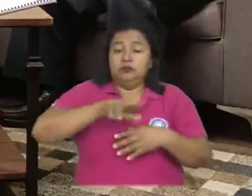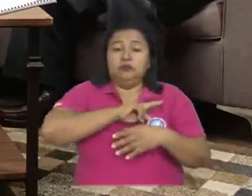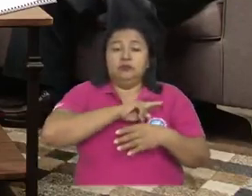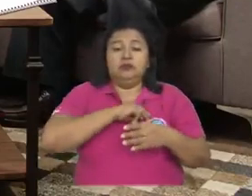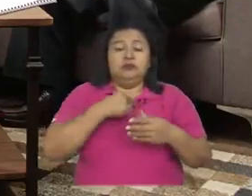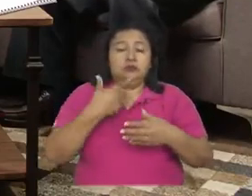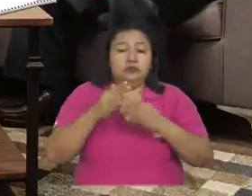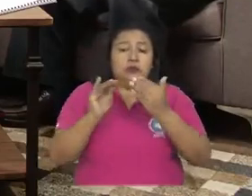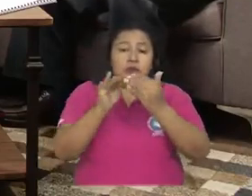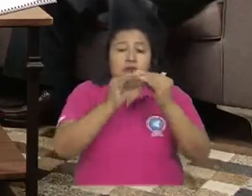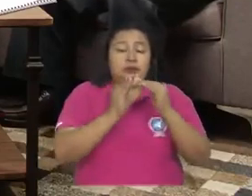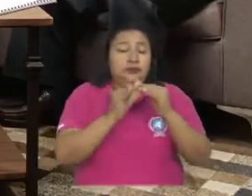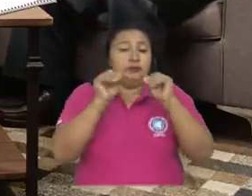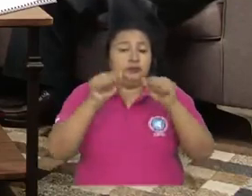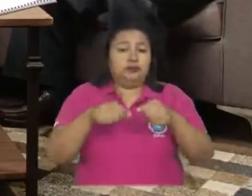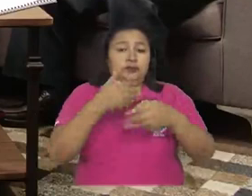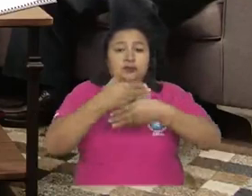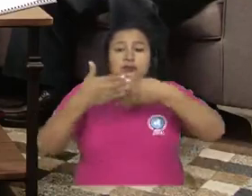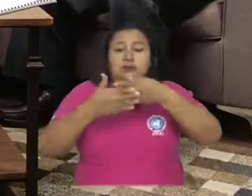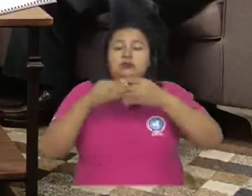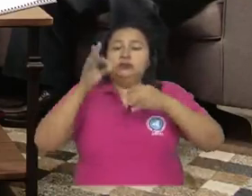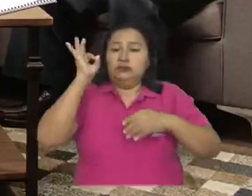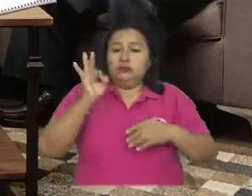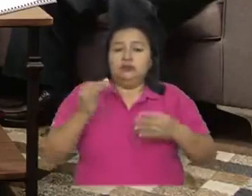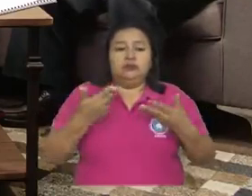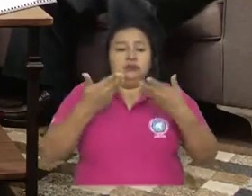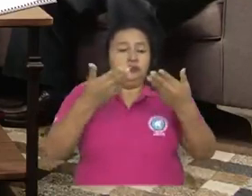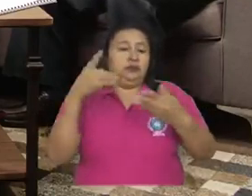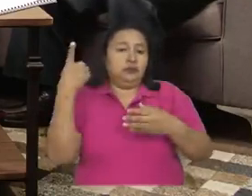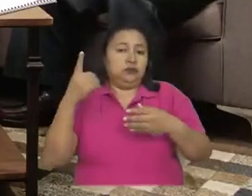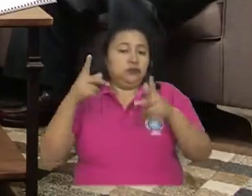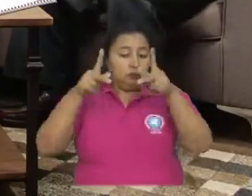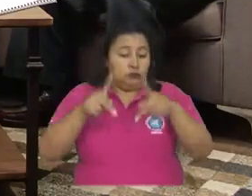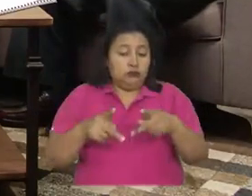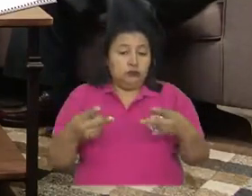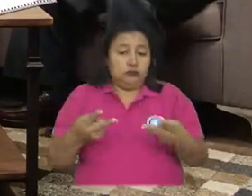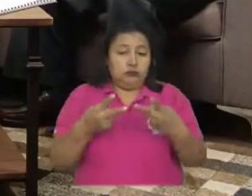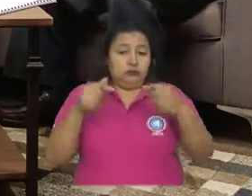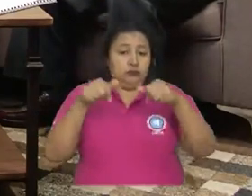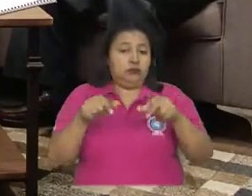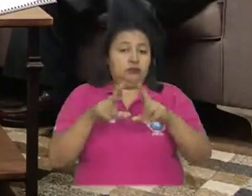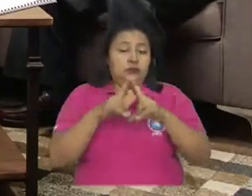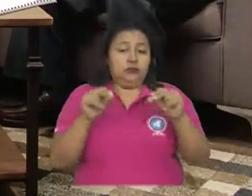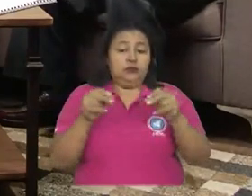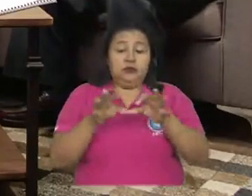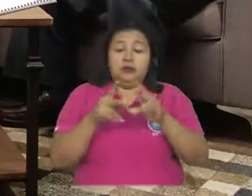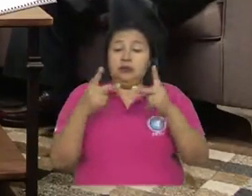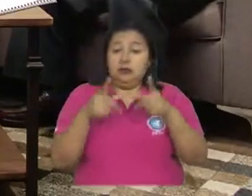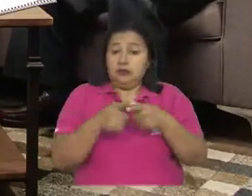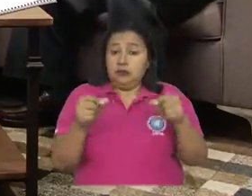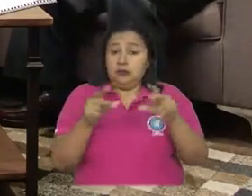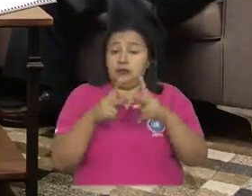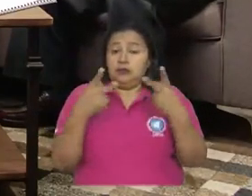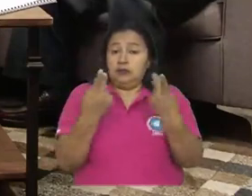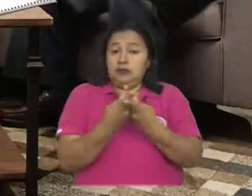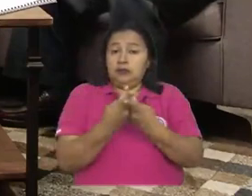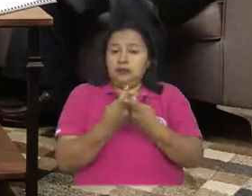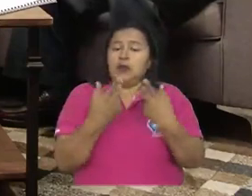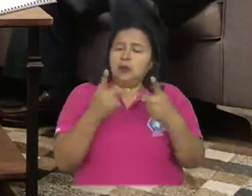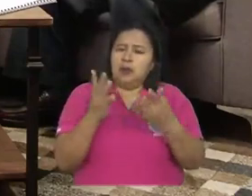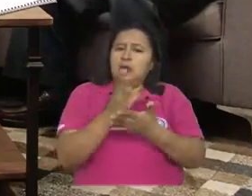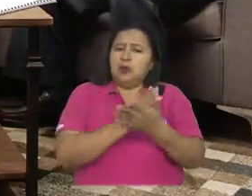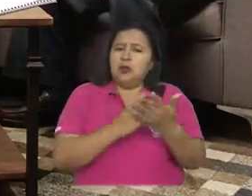lógica urbanística y que garantizan la restitución del derecho a la vivienda de la población, en este caso capitalina, pero que, vaya, algunos